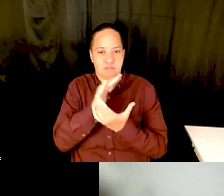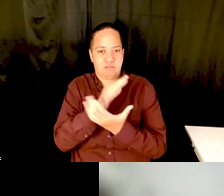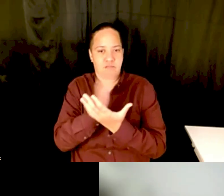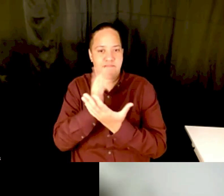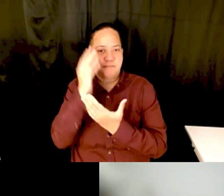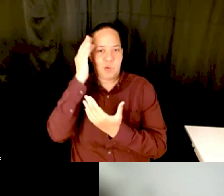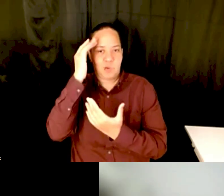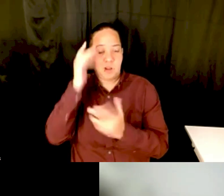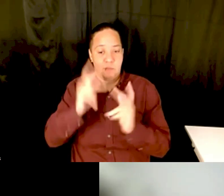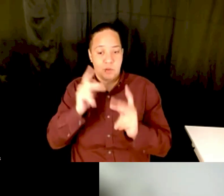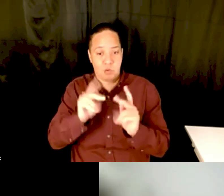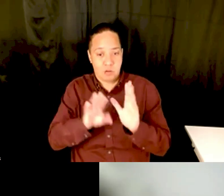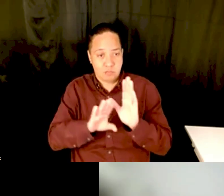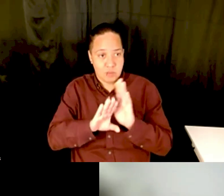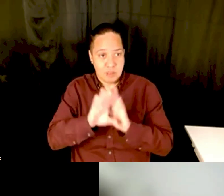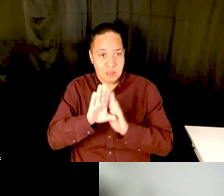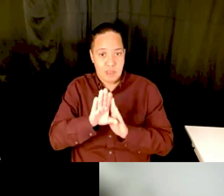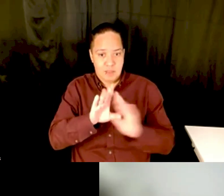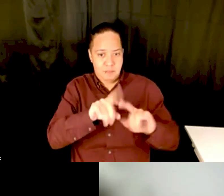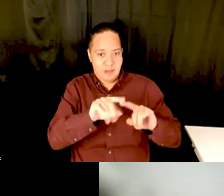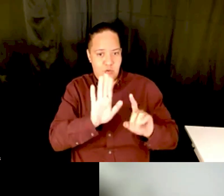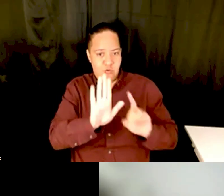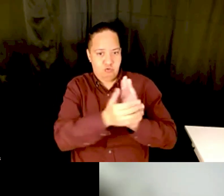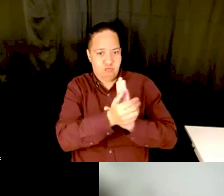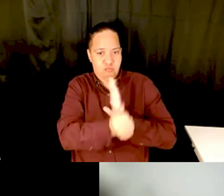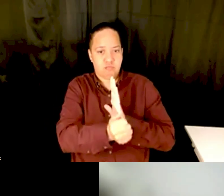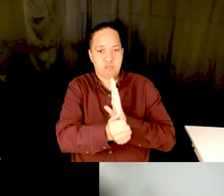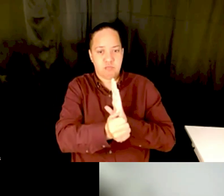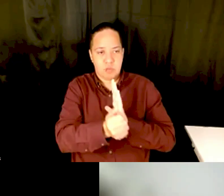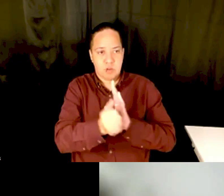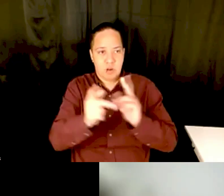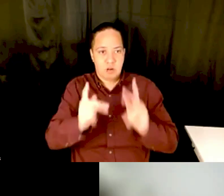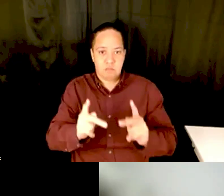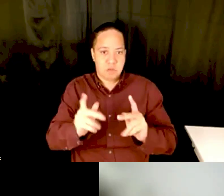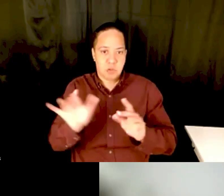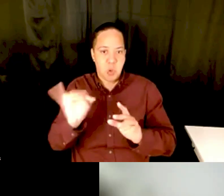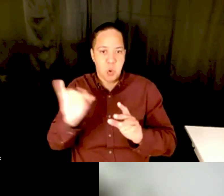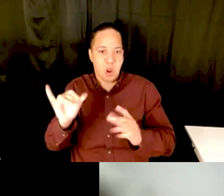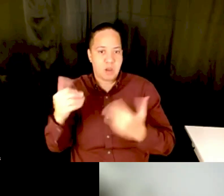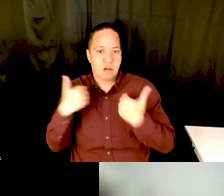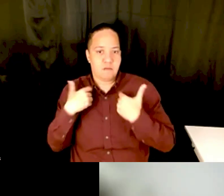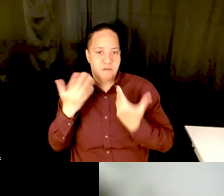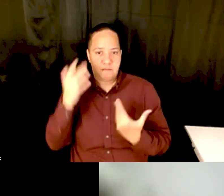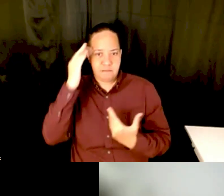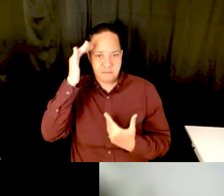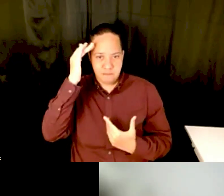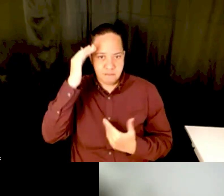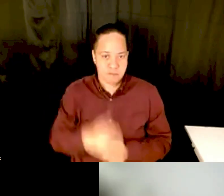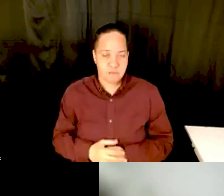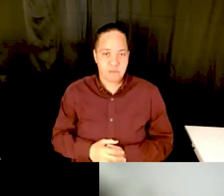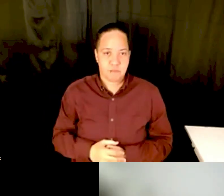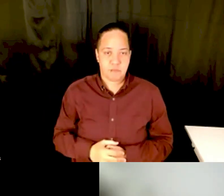personas se desarrollan según sus capacidades, vamos a decir, como una persona que no tiene espectro, dentro de